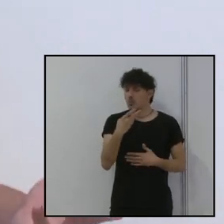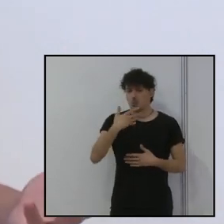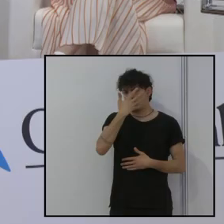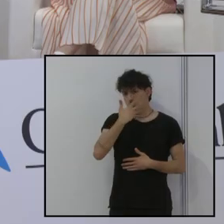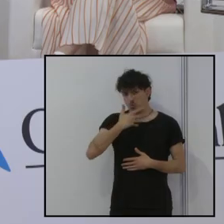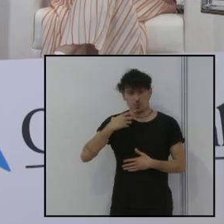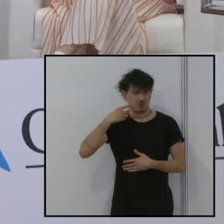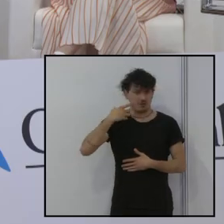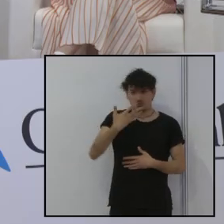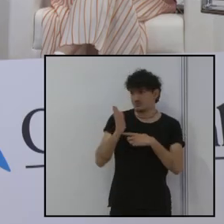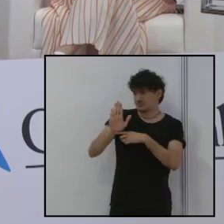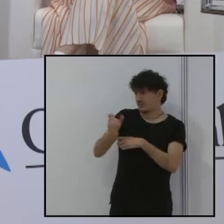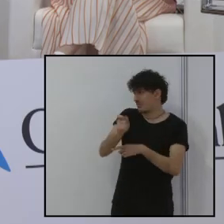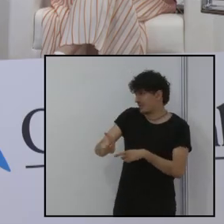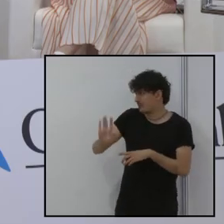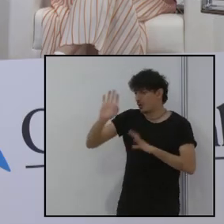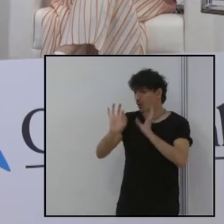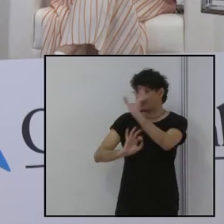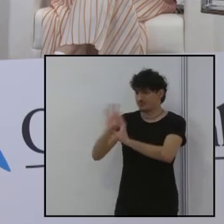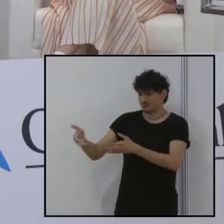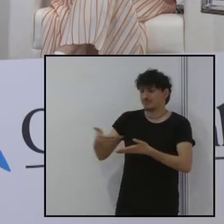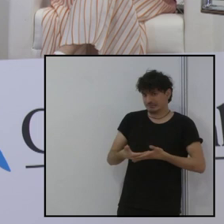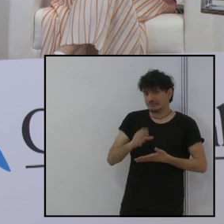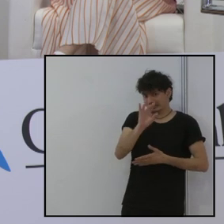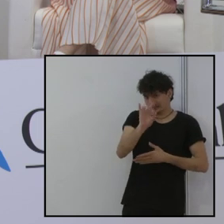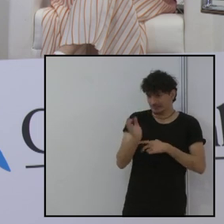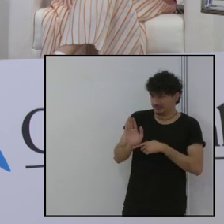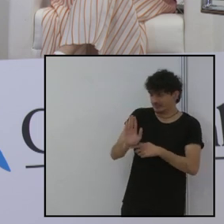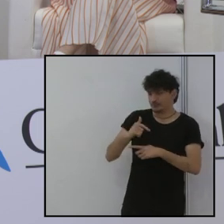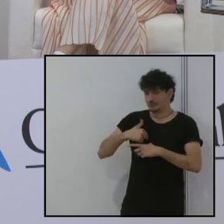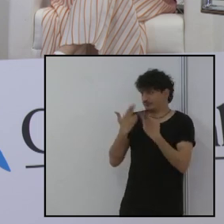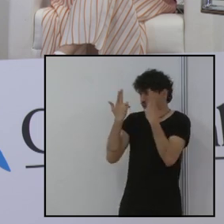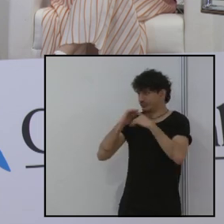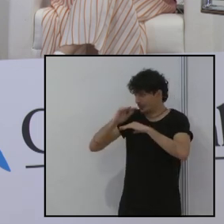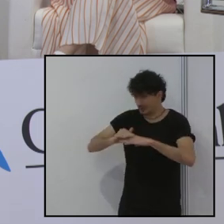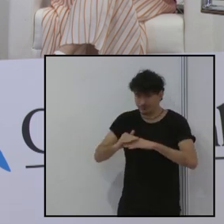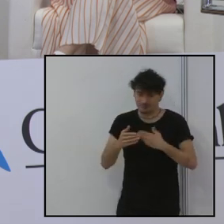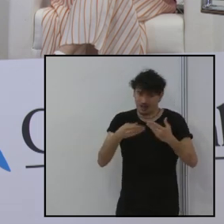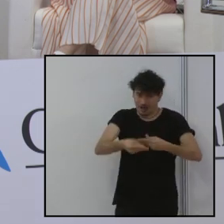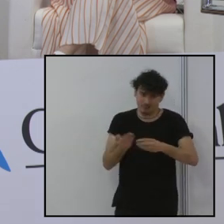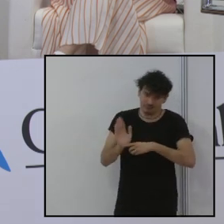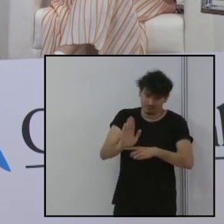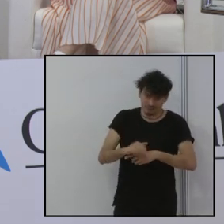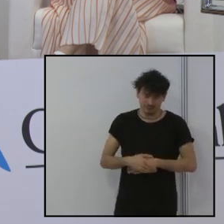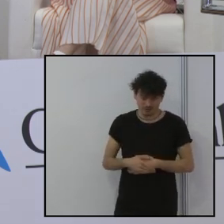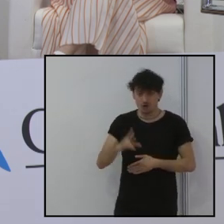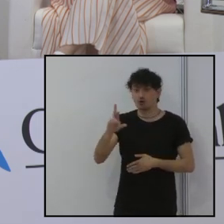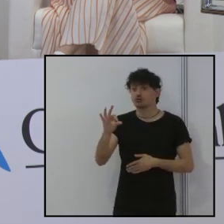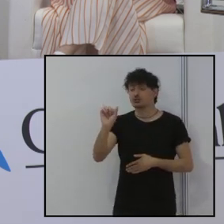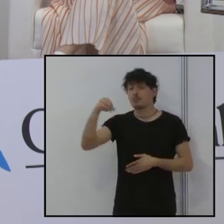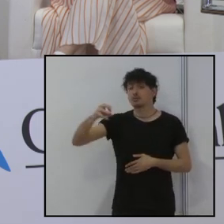requieren presentación, pero la organización me ha pedido que los presente y como soy muy obediente, voy a hacerlo. Rosa Montero es escritora